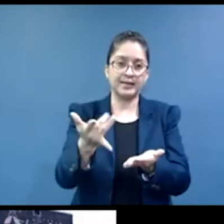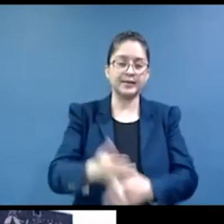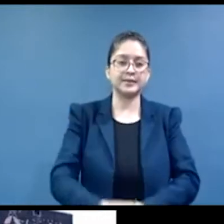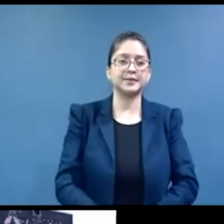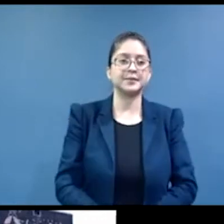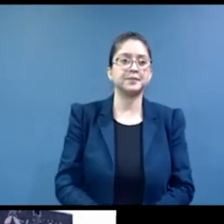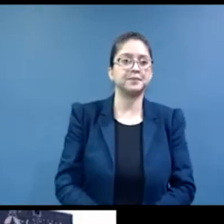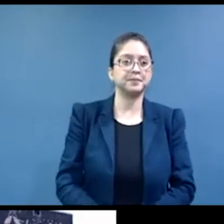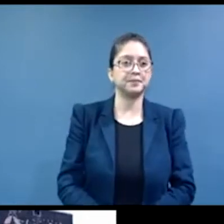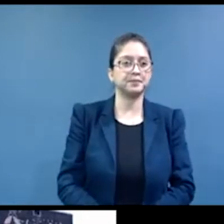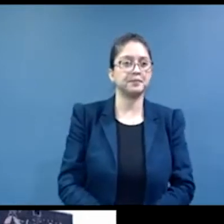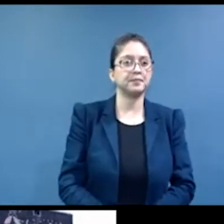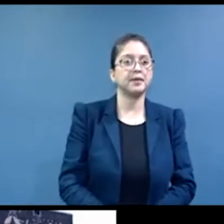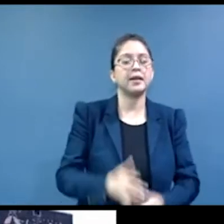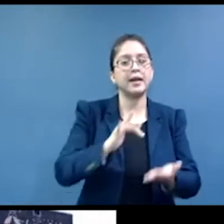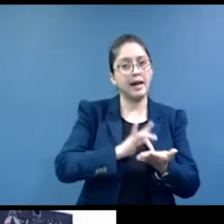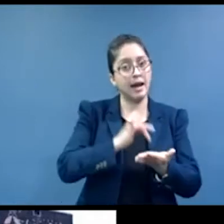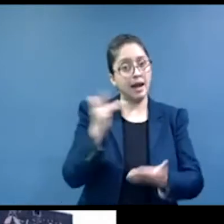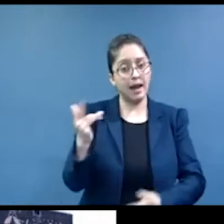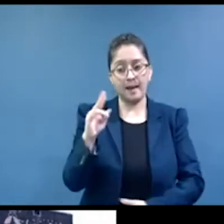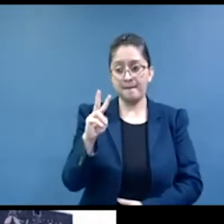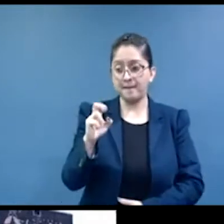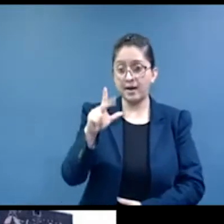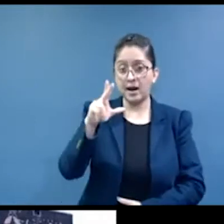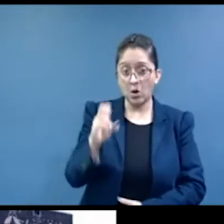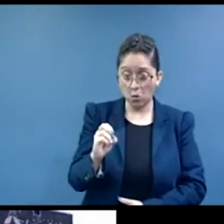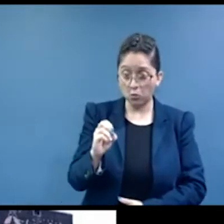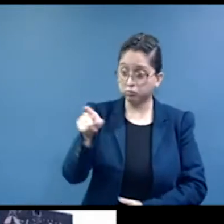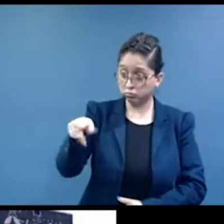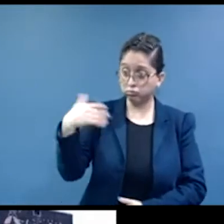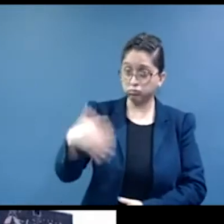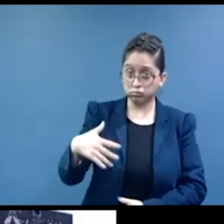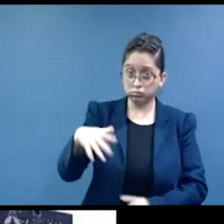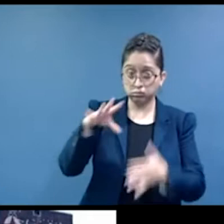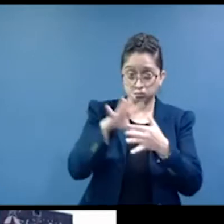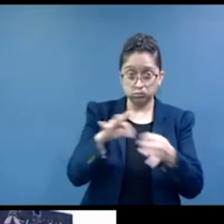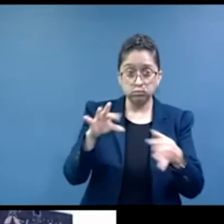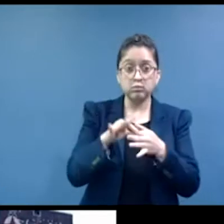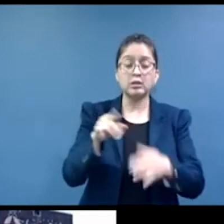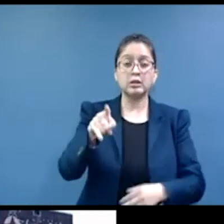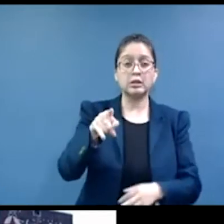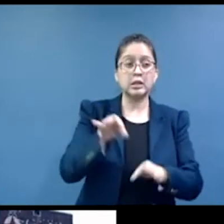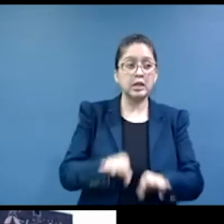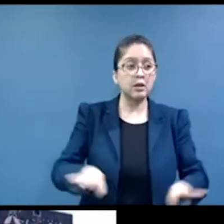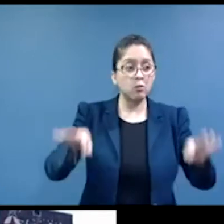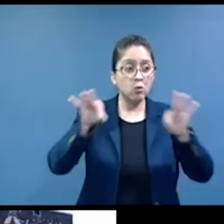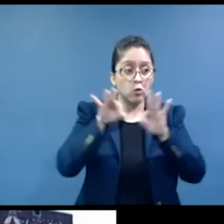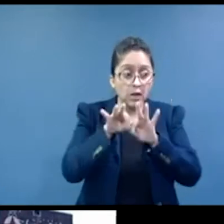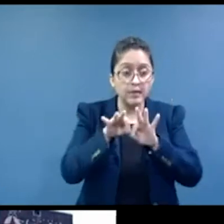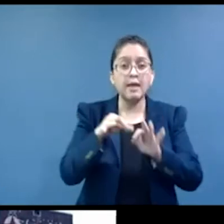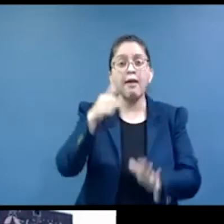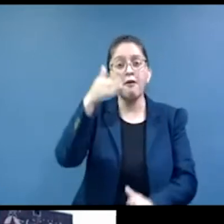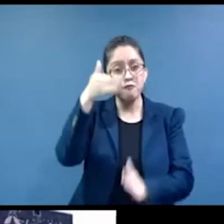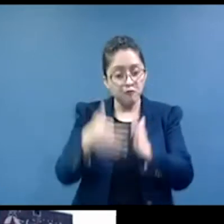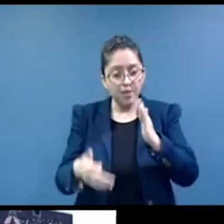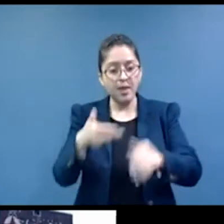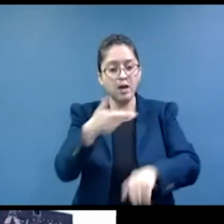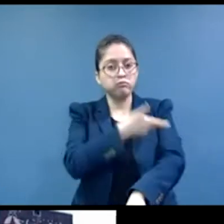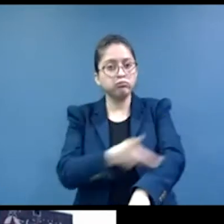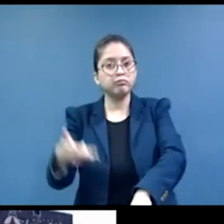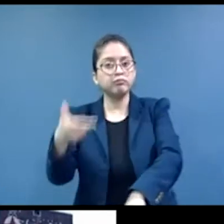dices cosas muy interesantes, ¿no? Este contexto, como a pesar de que existe una falta de regulación, van ya décadas en los